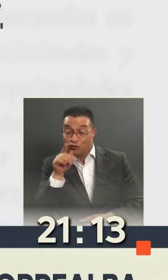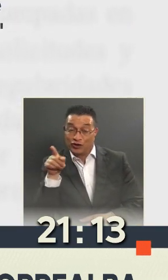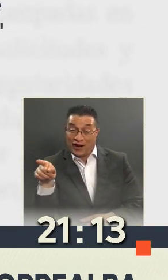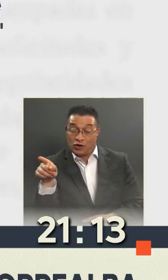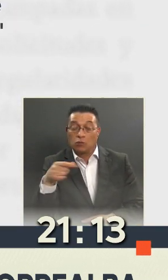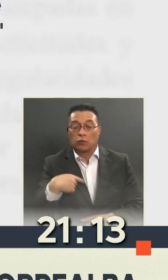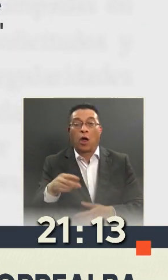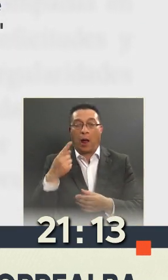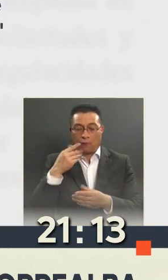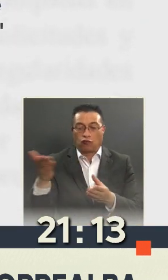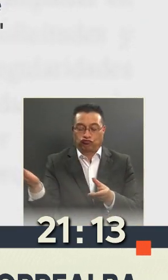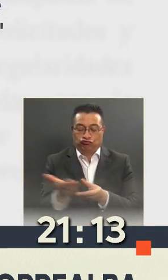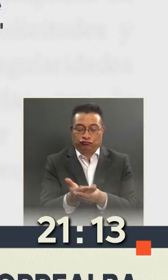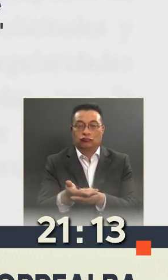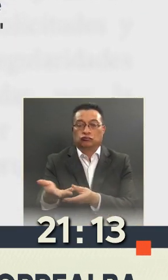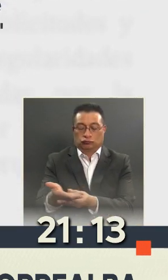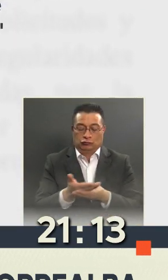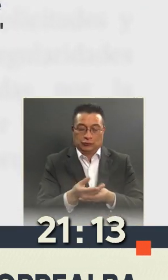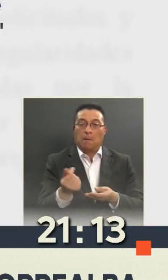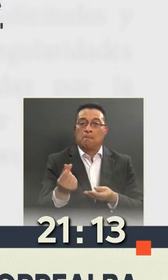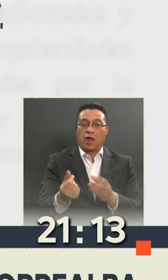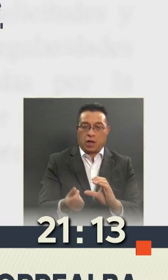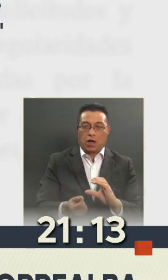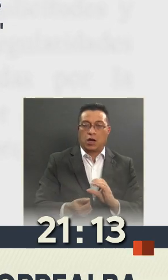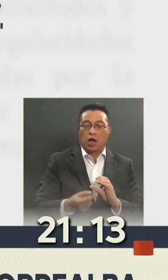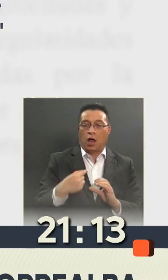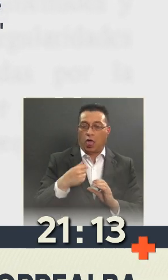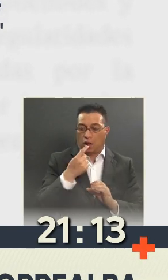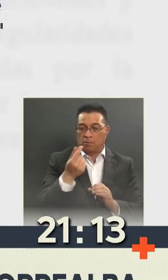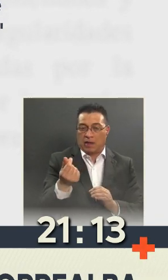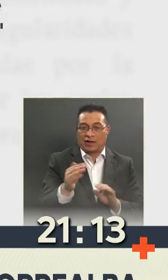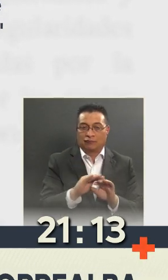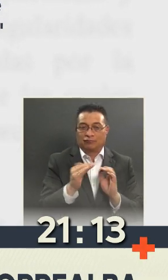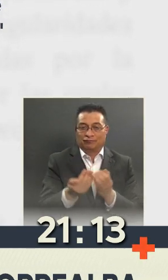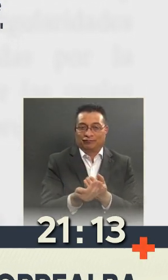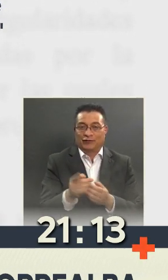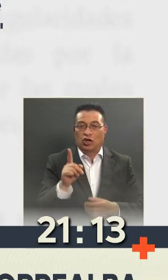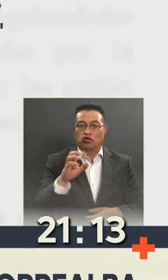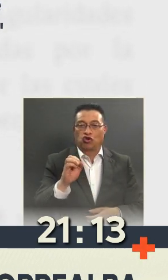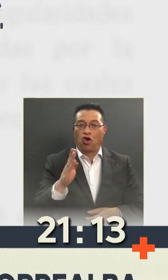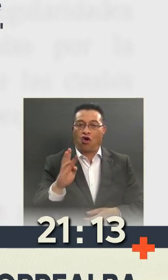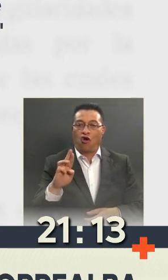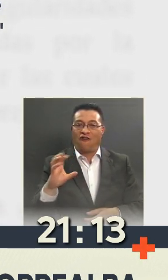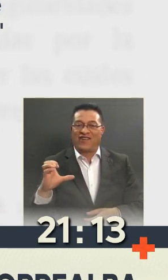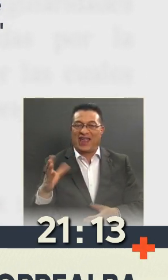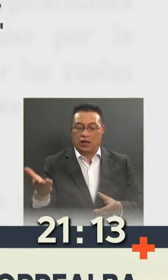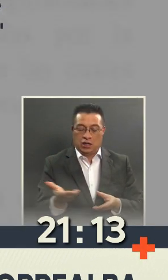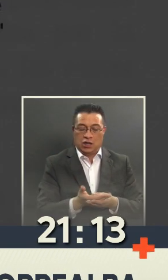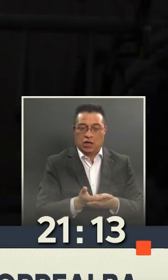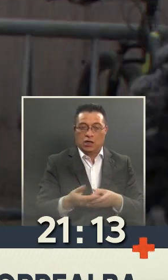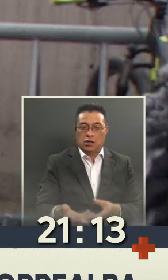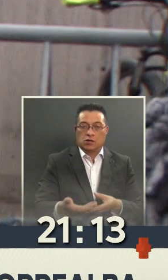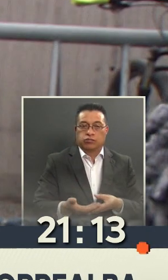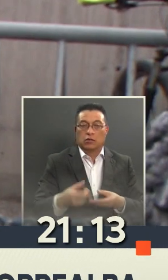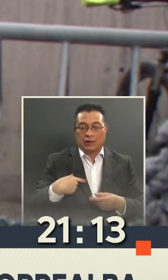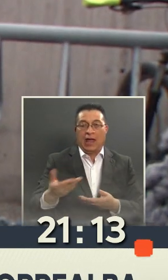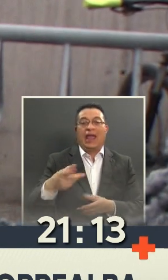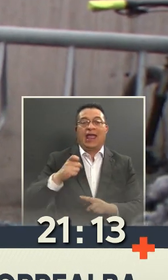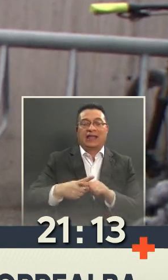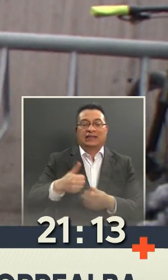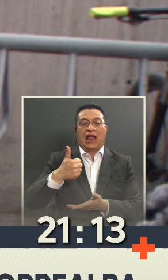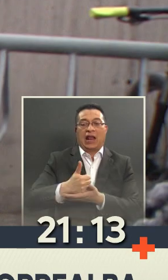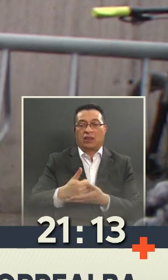con dinero en efectivo, montos que en parte, según el testimonio, habrían sido entregados al exalcalde. Un espanto,